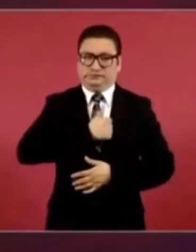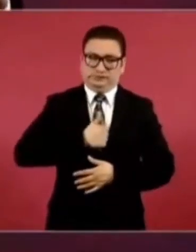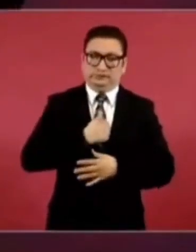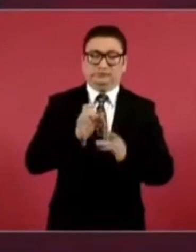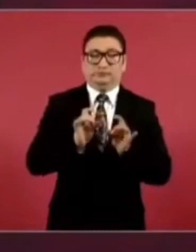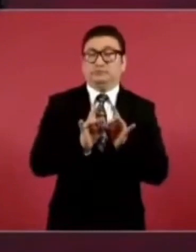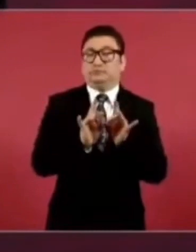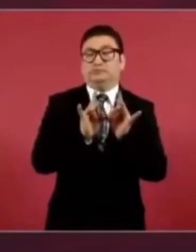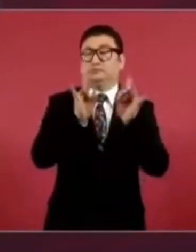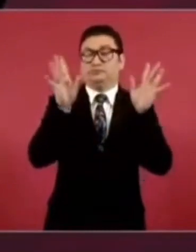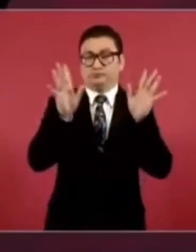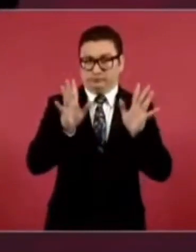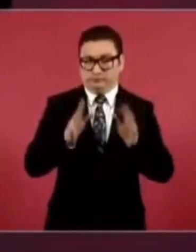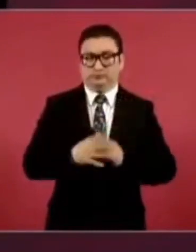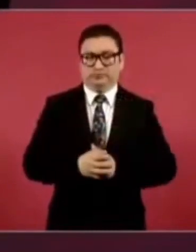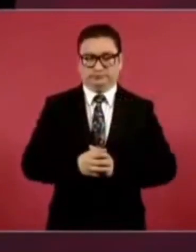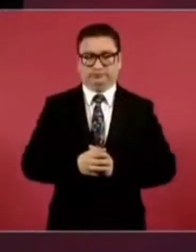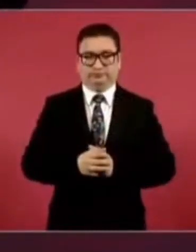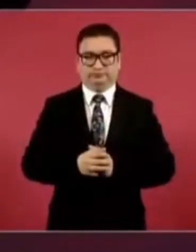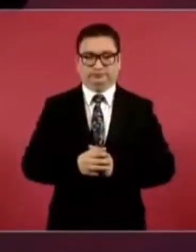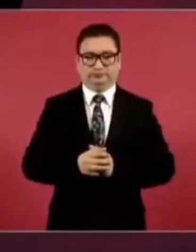Lo que se